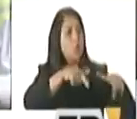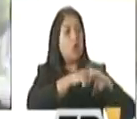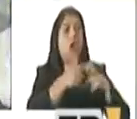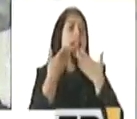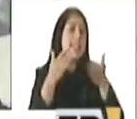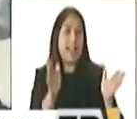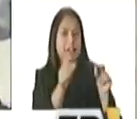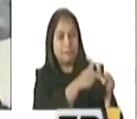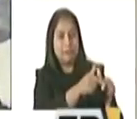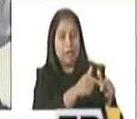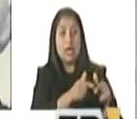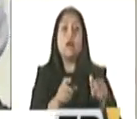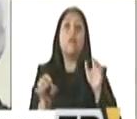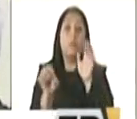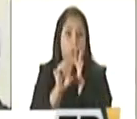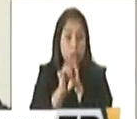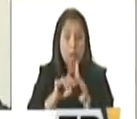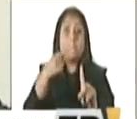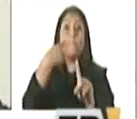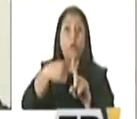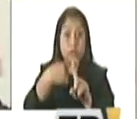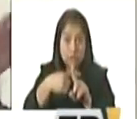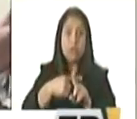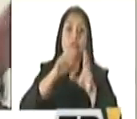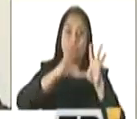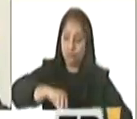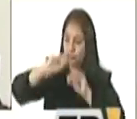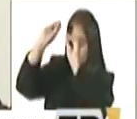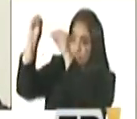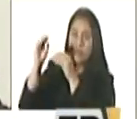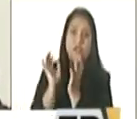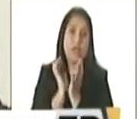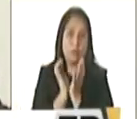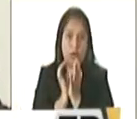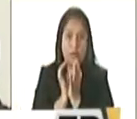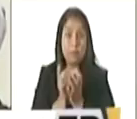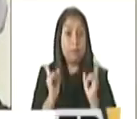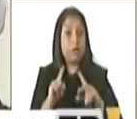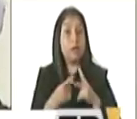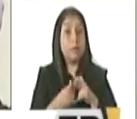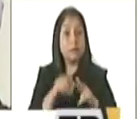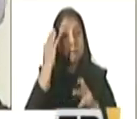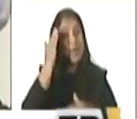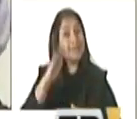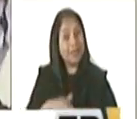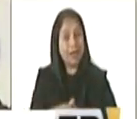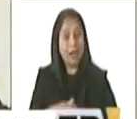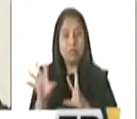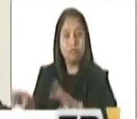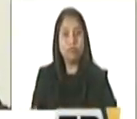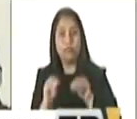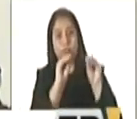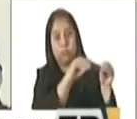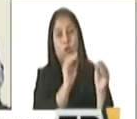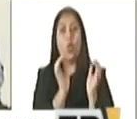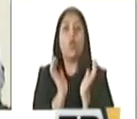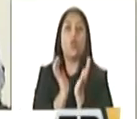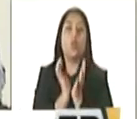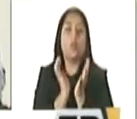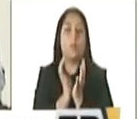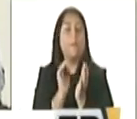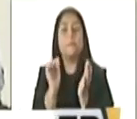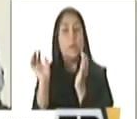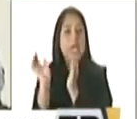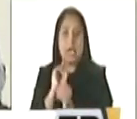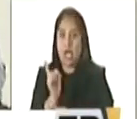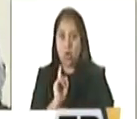es mandada a Villanueva, pero próximamente, ya a partir de mañana, se irá al Hospital Temporal del Parque